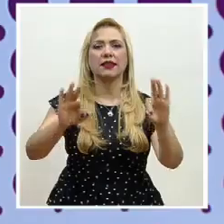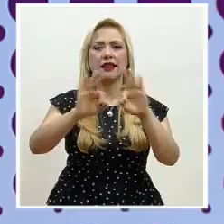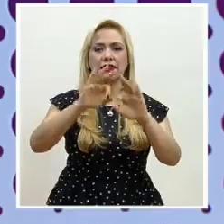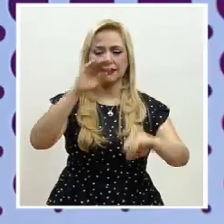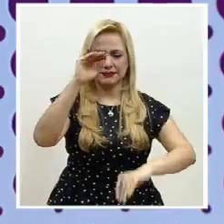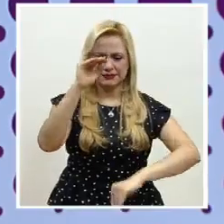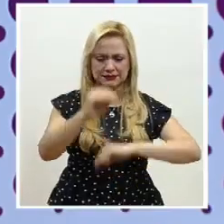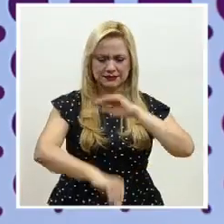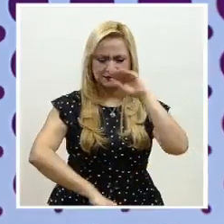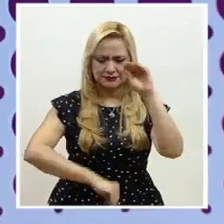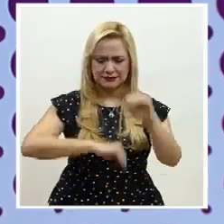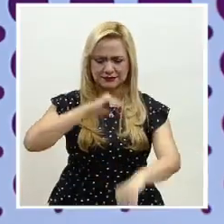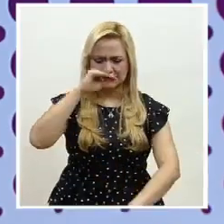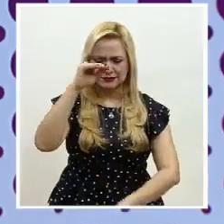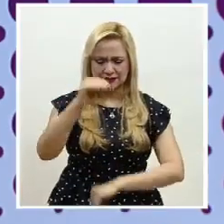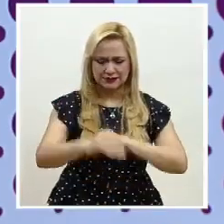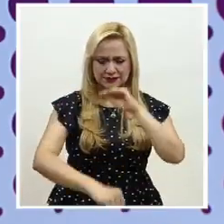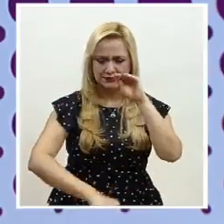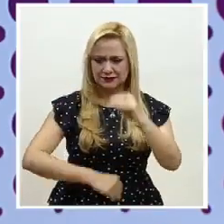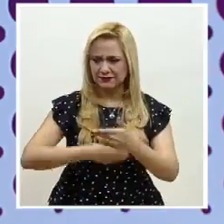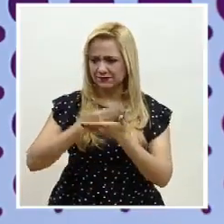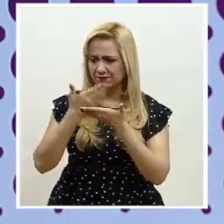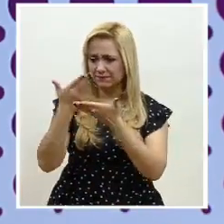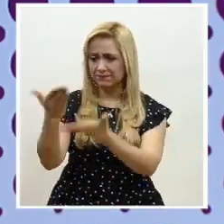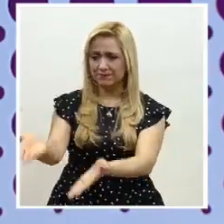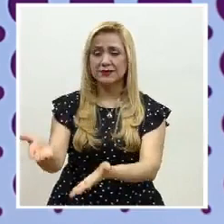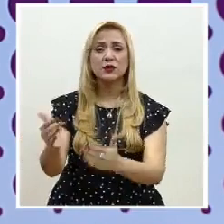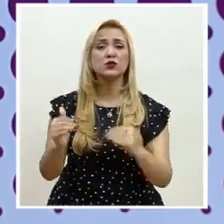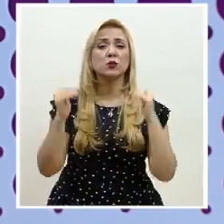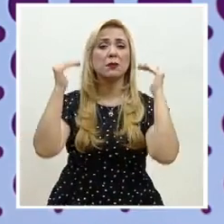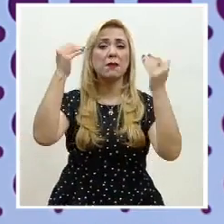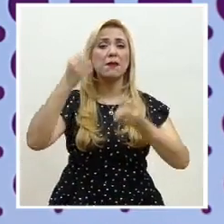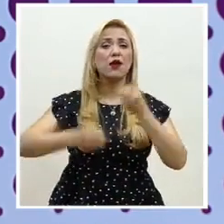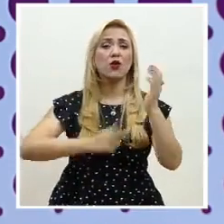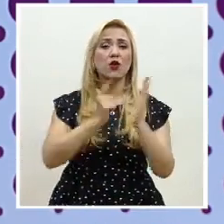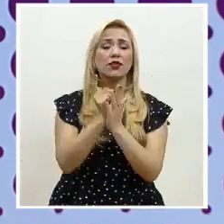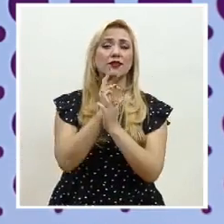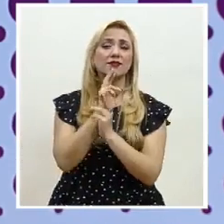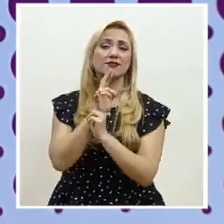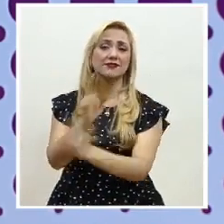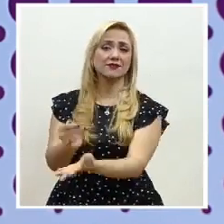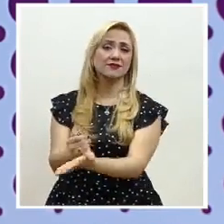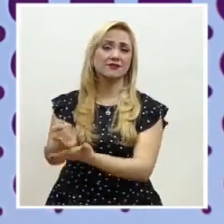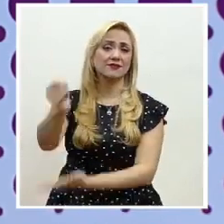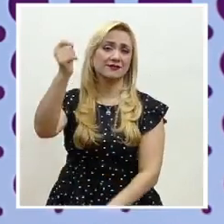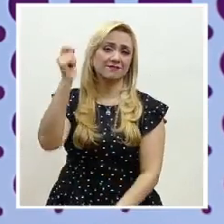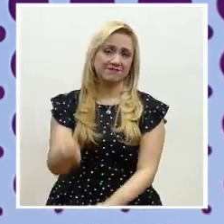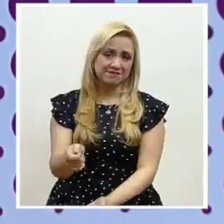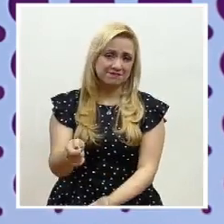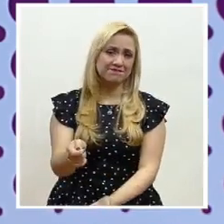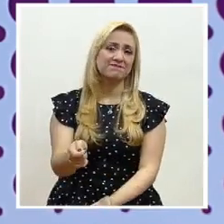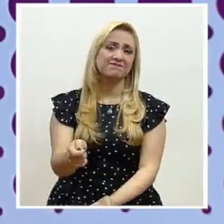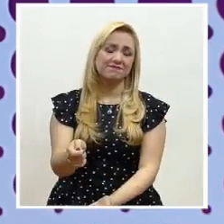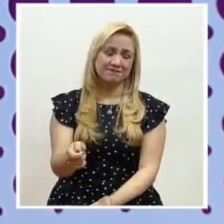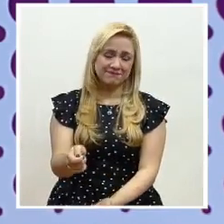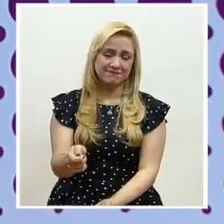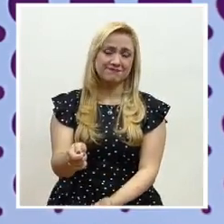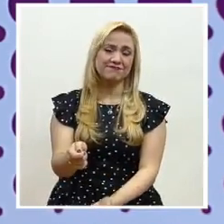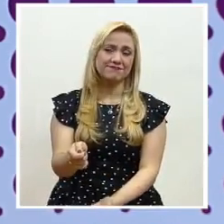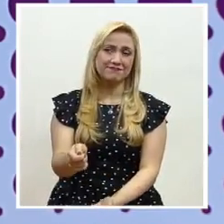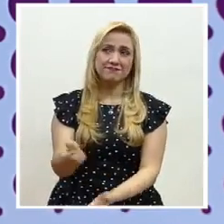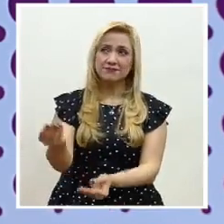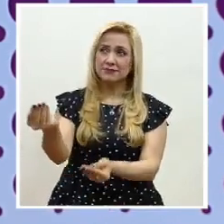construcción de la política judicial de nuestra Suprema Corte. Y como actores fundamentales, creo que este papel silente que nos